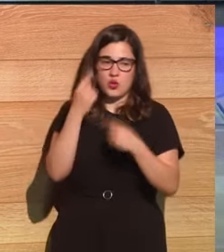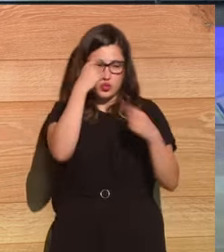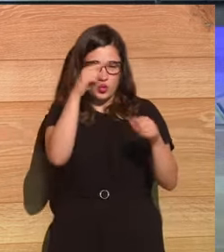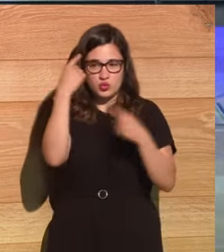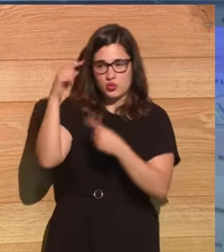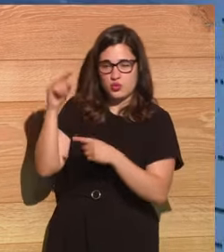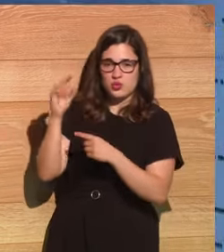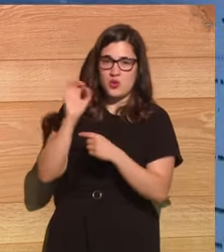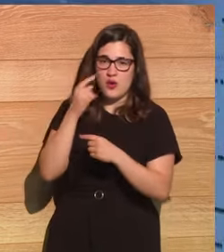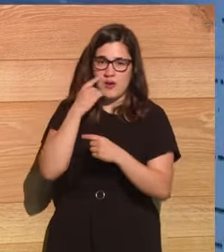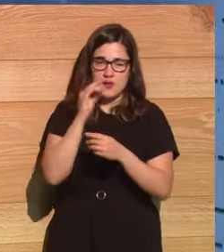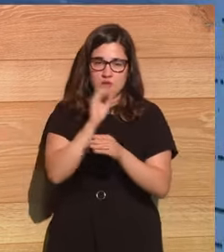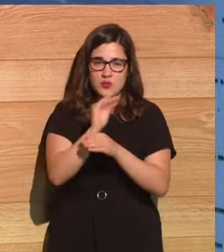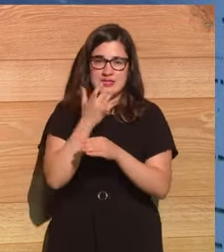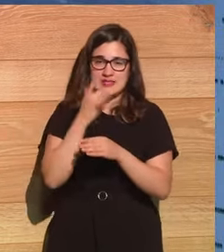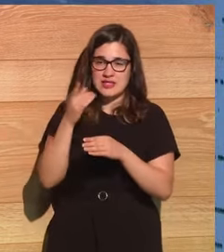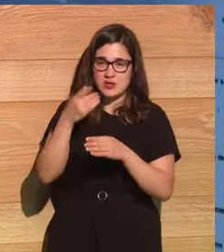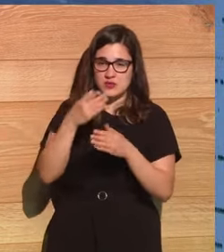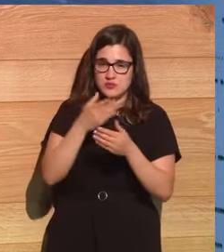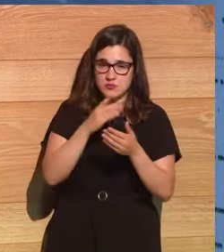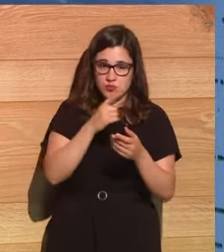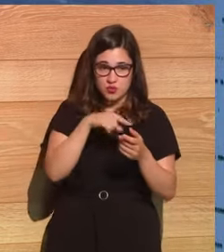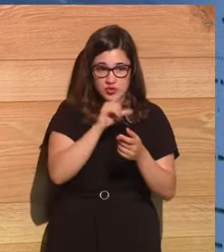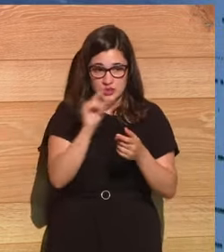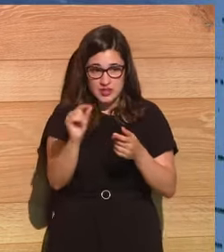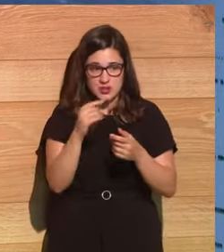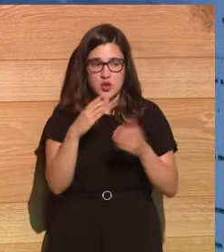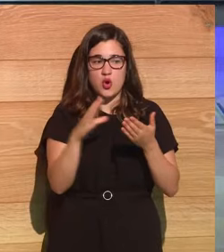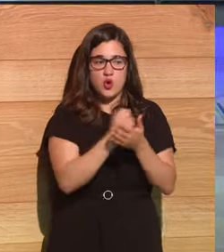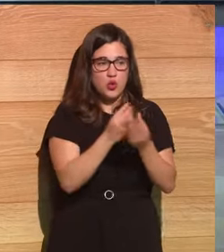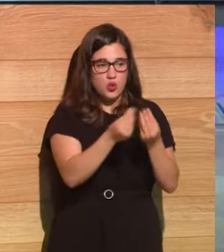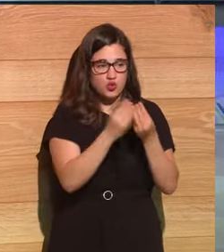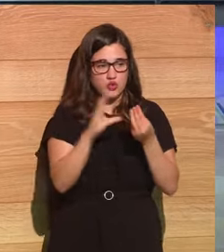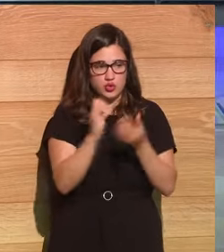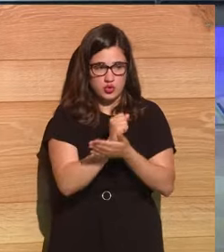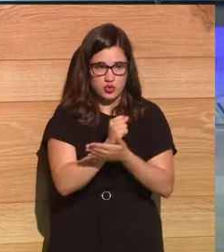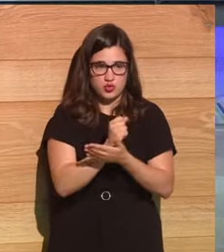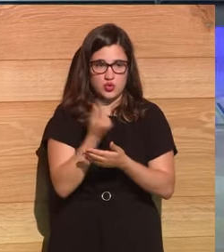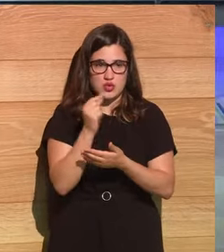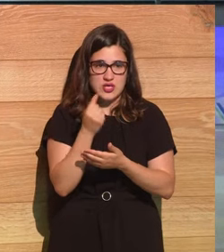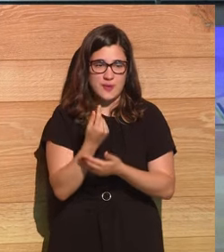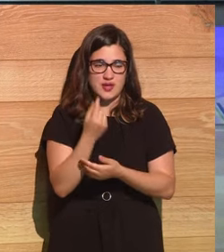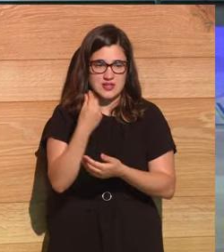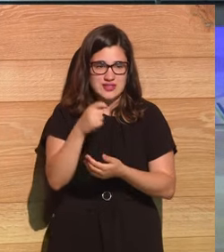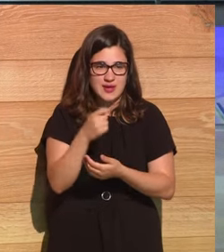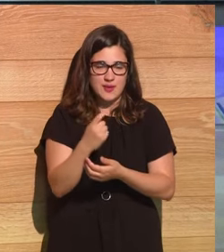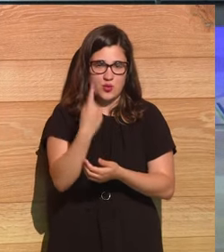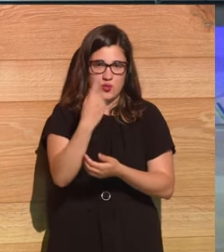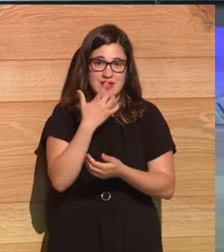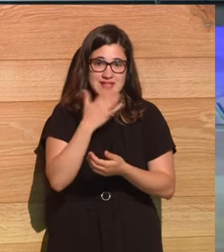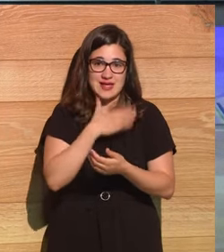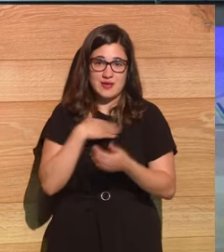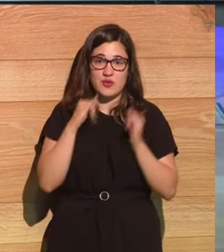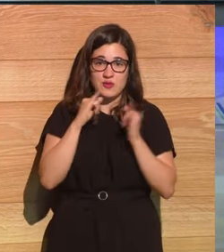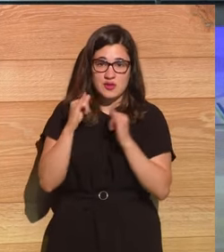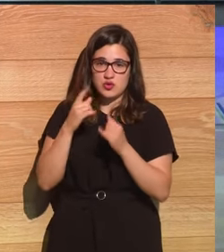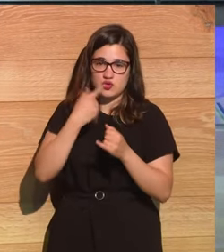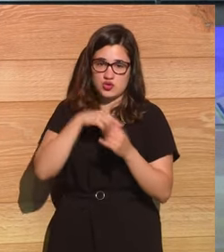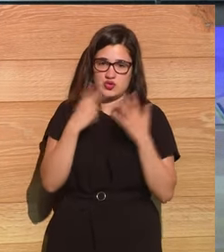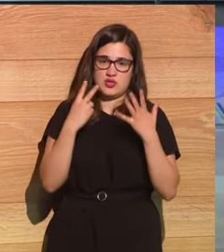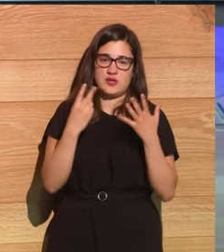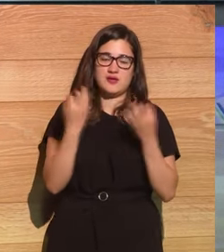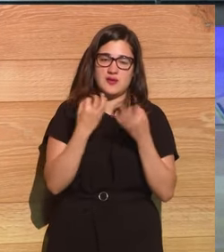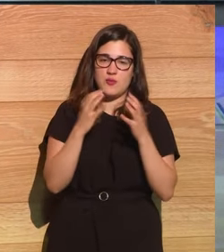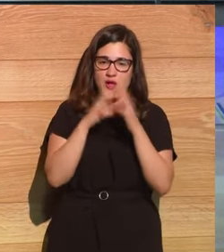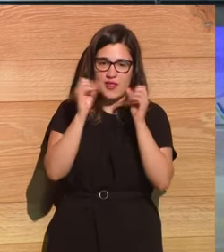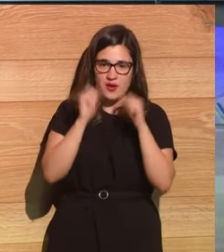tenés que cuidar de que si salís, pues salís todos juntos. Y como decía mi padre, con una sola llave. O sea que si queréis salir a pasarlo bien, pues éramos siete, nos teníamos que